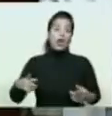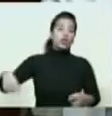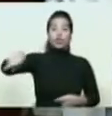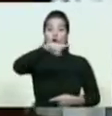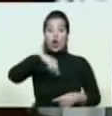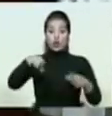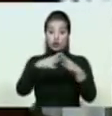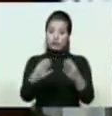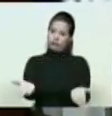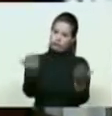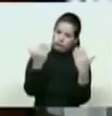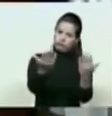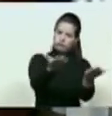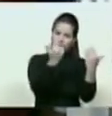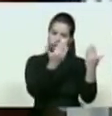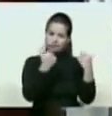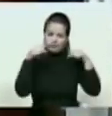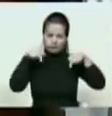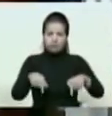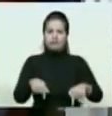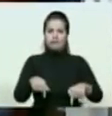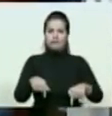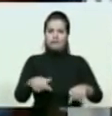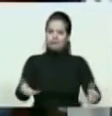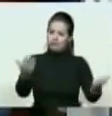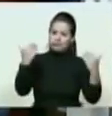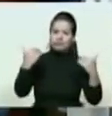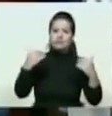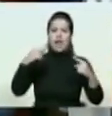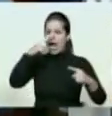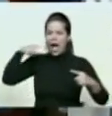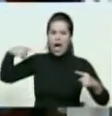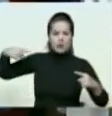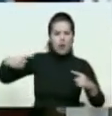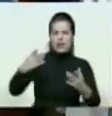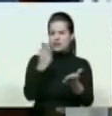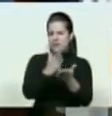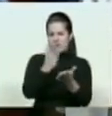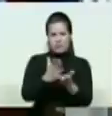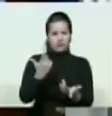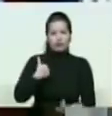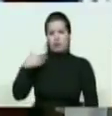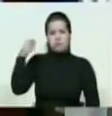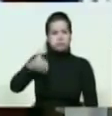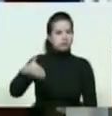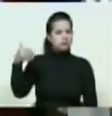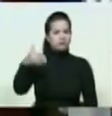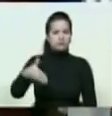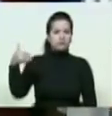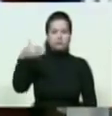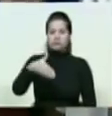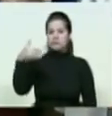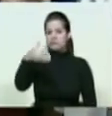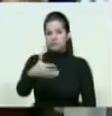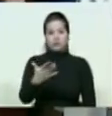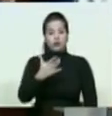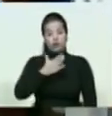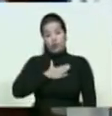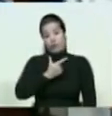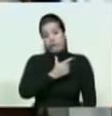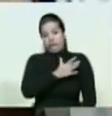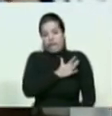vengamos a ocupar estos espacios como lo hemos hecho año tras año. Yo lo he hecho como usuario,